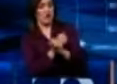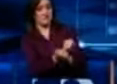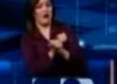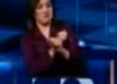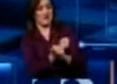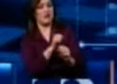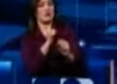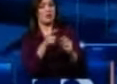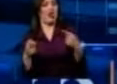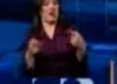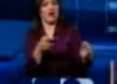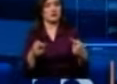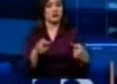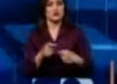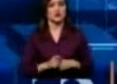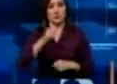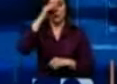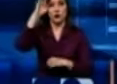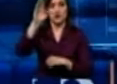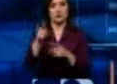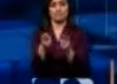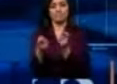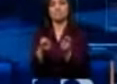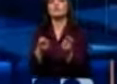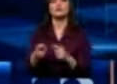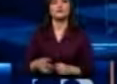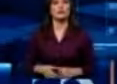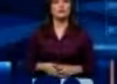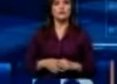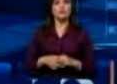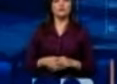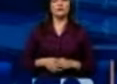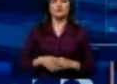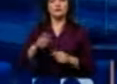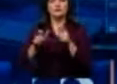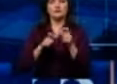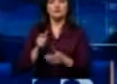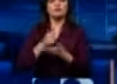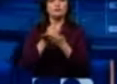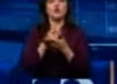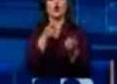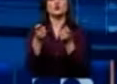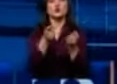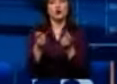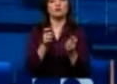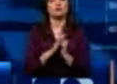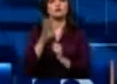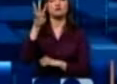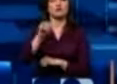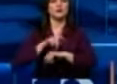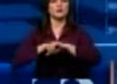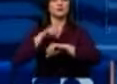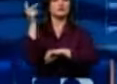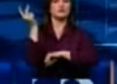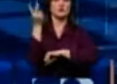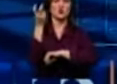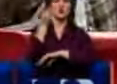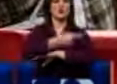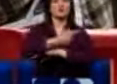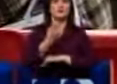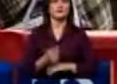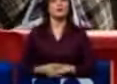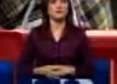vez trata de defenderse hasta que llega un policía y la gente trata de controlar la situación. Esto ocurrió este martes aproximadamente al